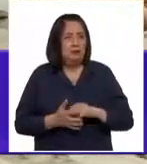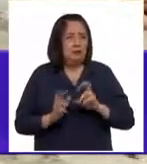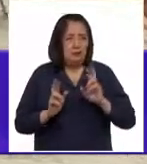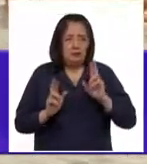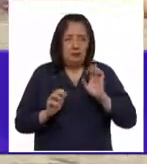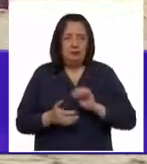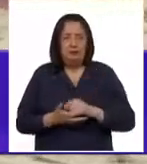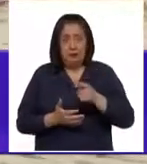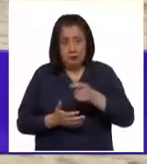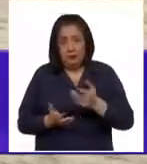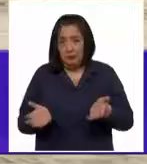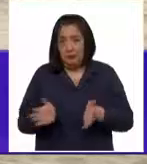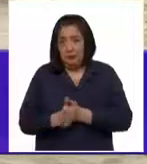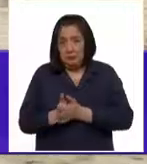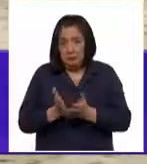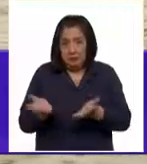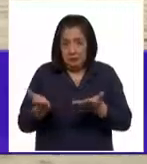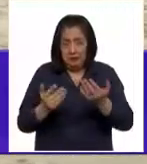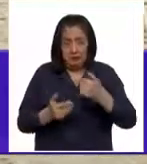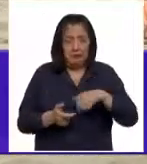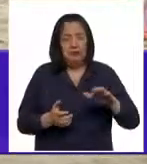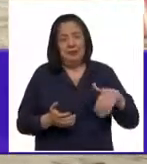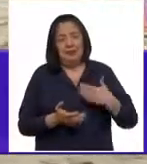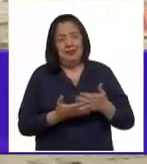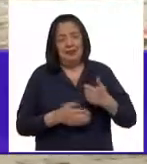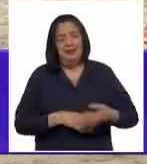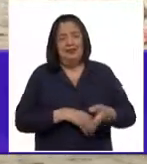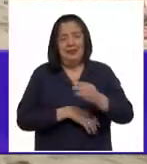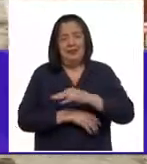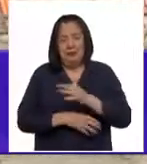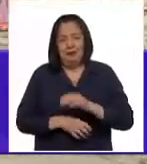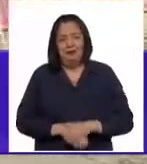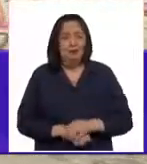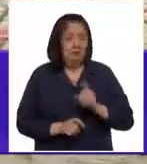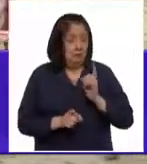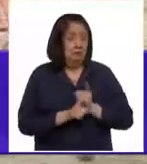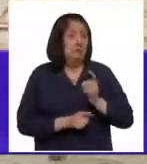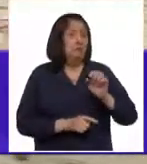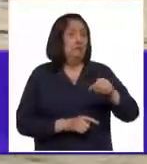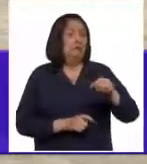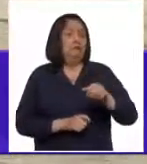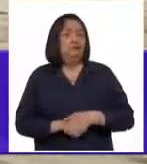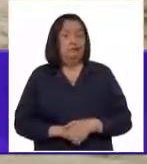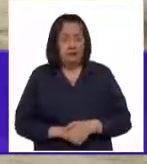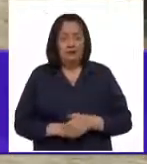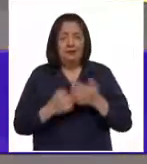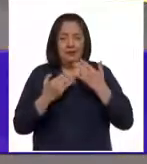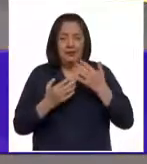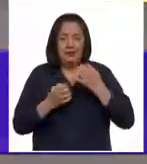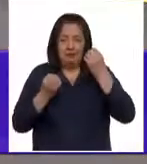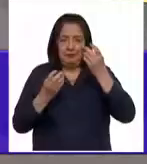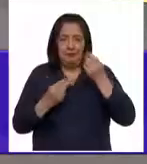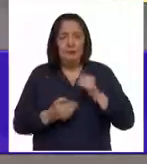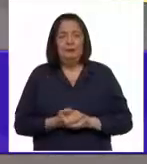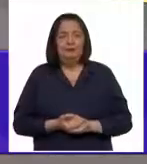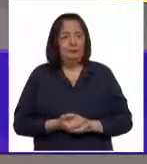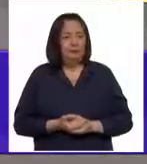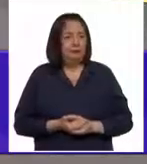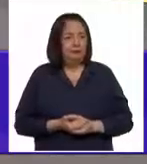también te animes, nos animemos todos a llegar a las playas de los litorales. Sí, claro que sí, Carla, muchas gracias por la